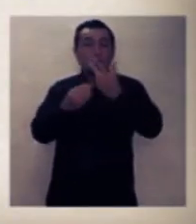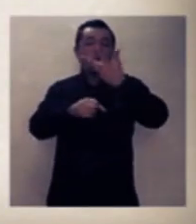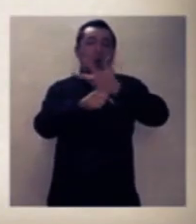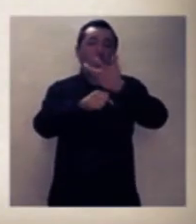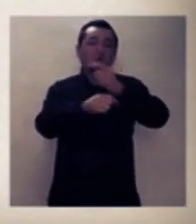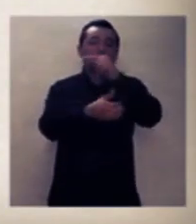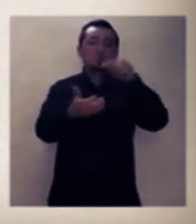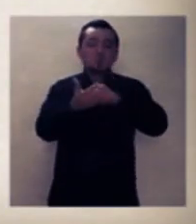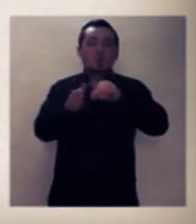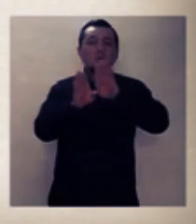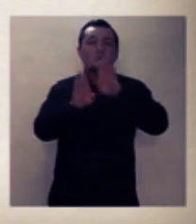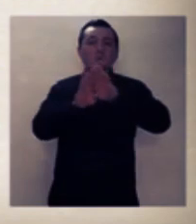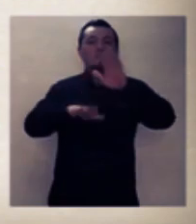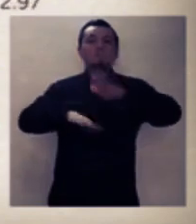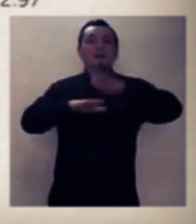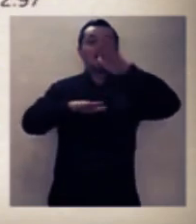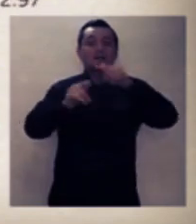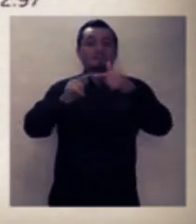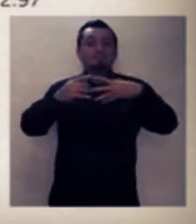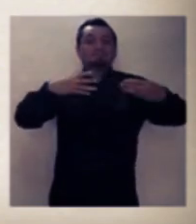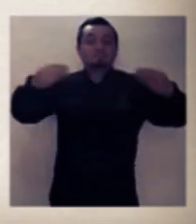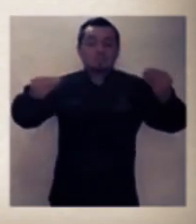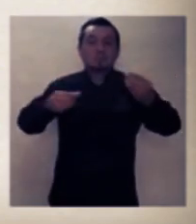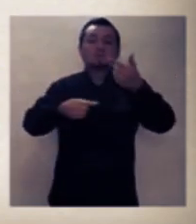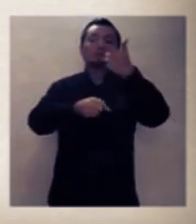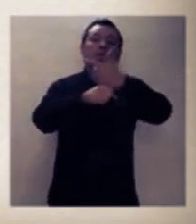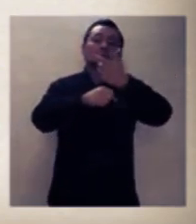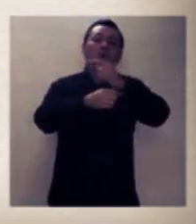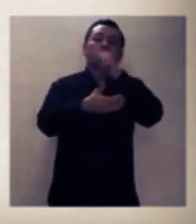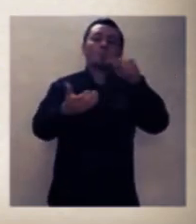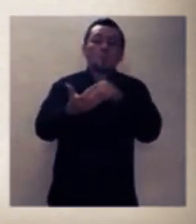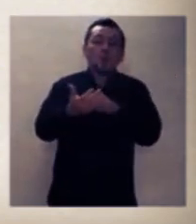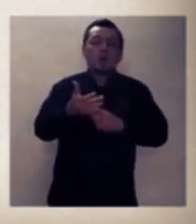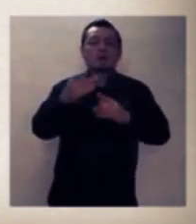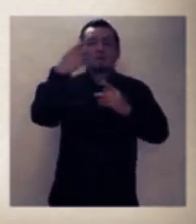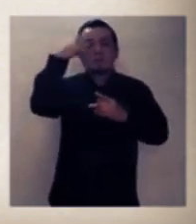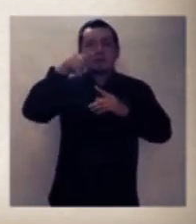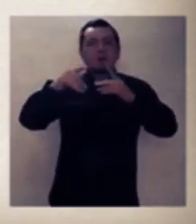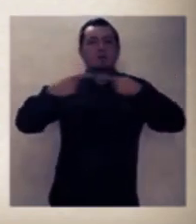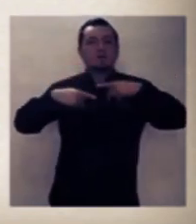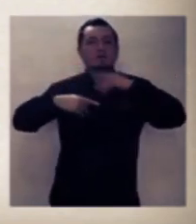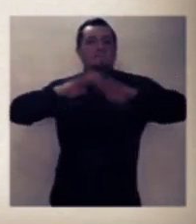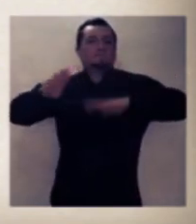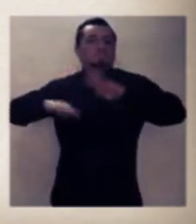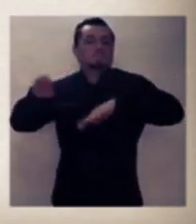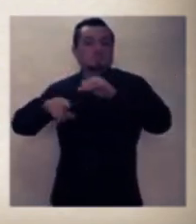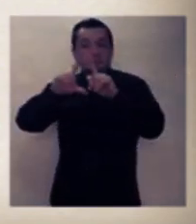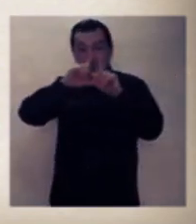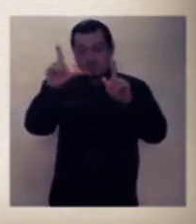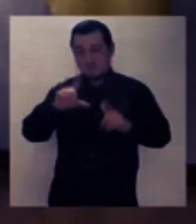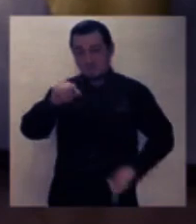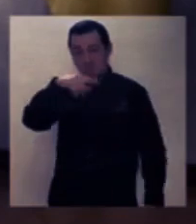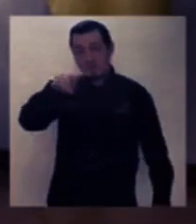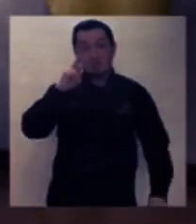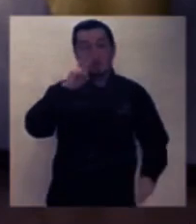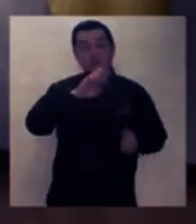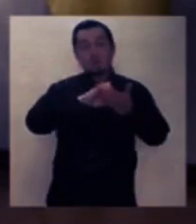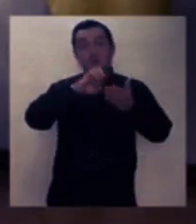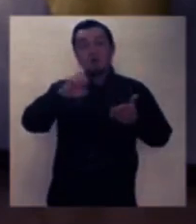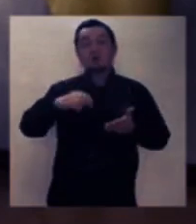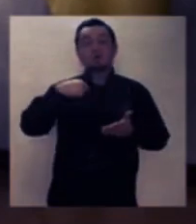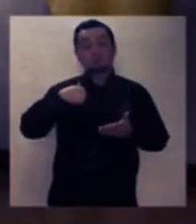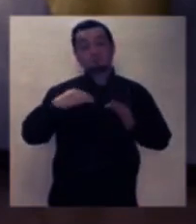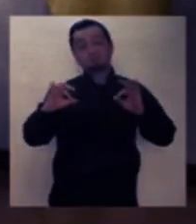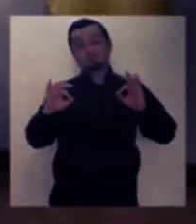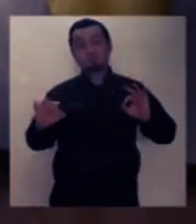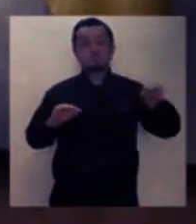acumulados, la octava menor tasa de casos activos y la séptima menor tasa de mortalidad a nivel nacional. Aunque no es agradable